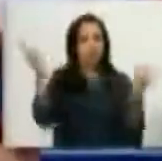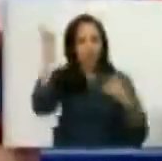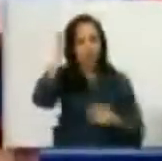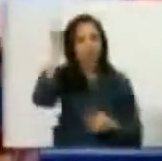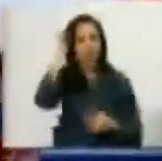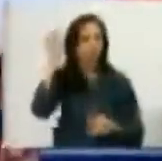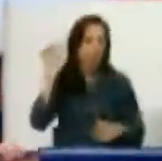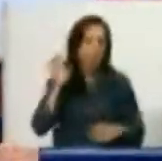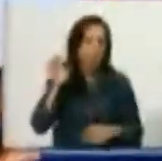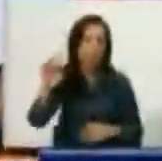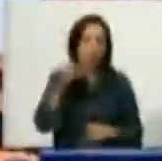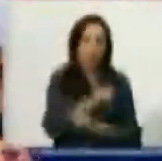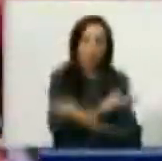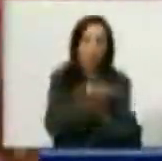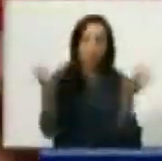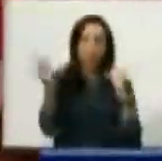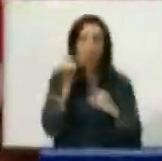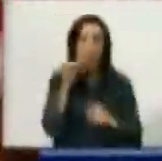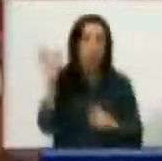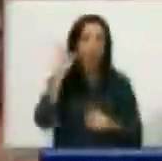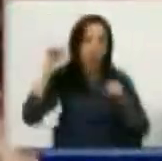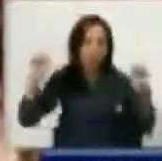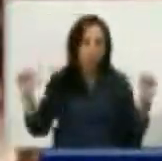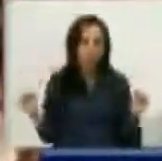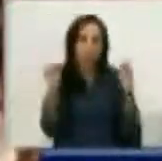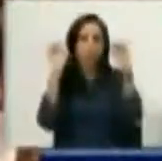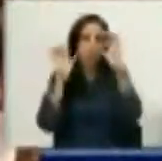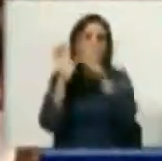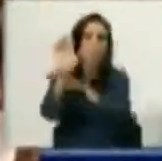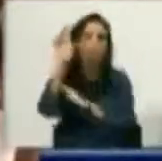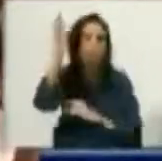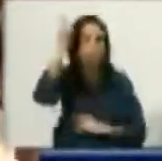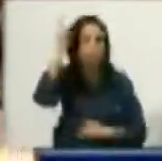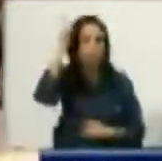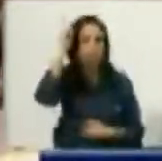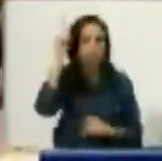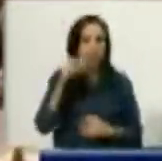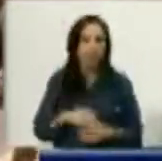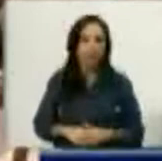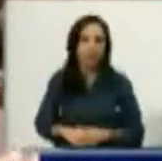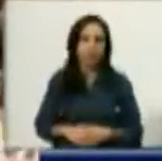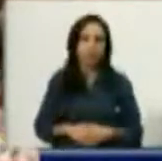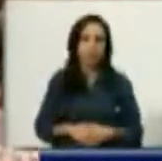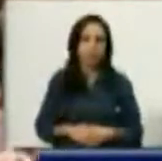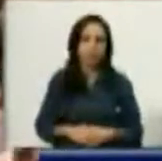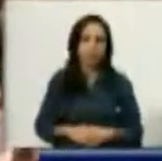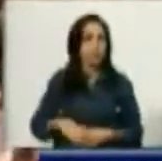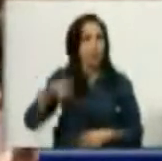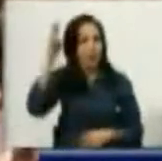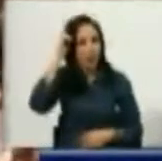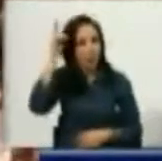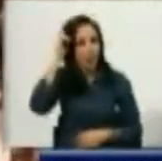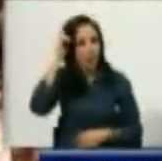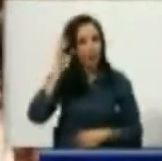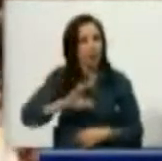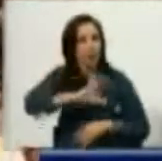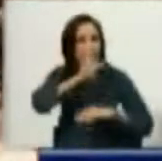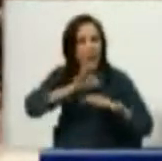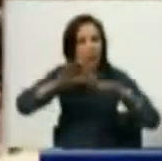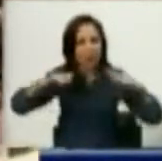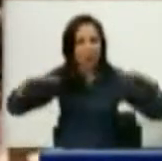patria para las indias Que viva la patria India la patria Caribe